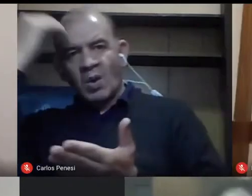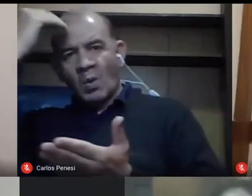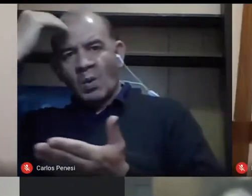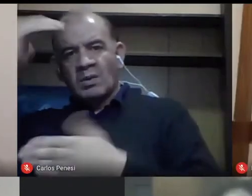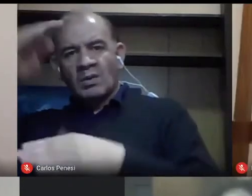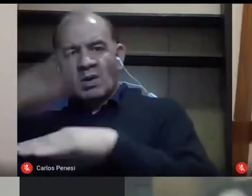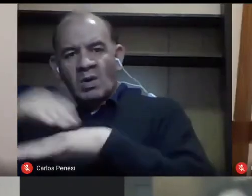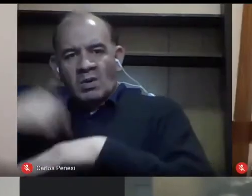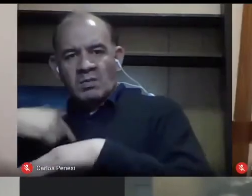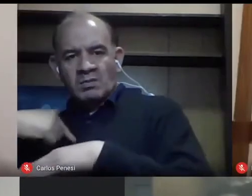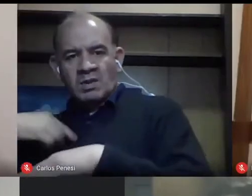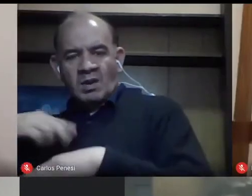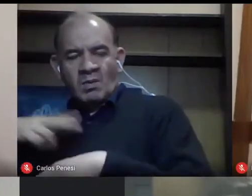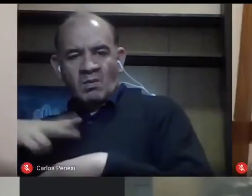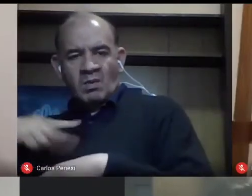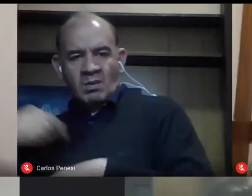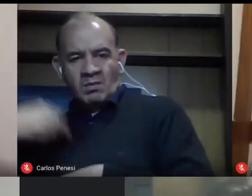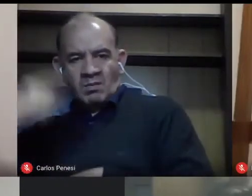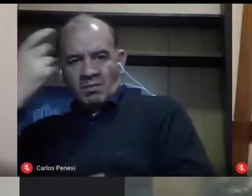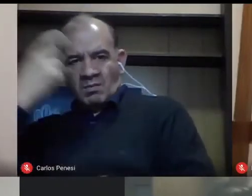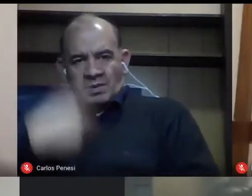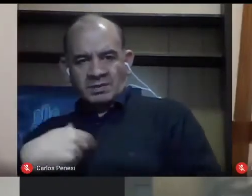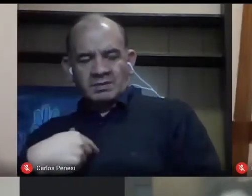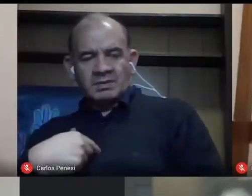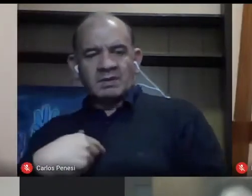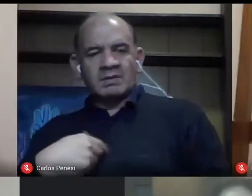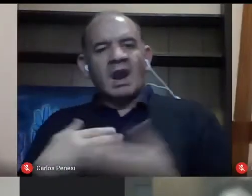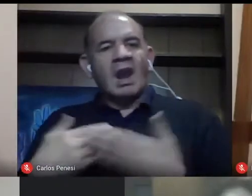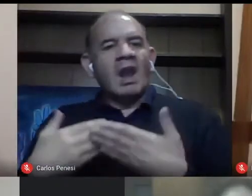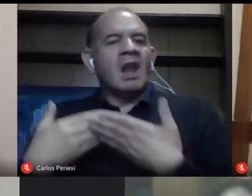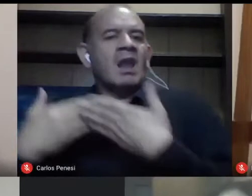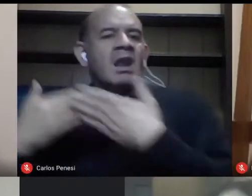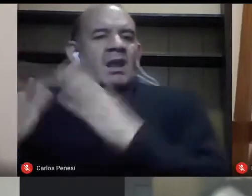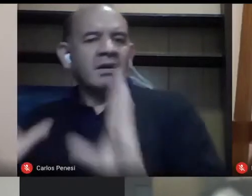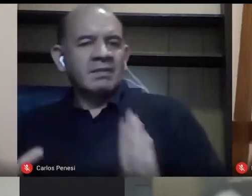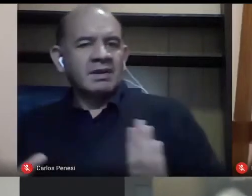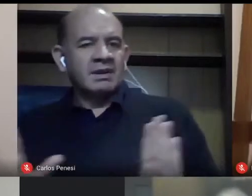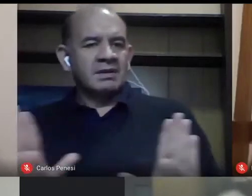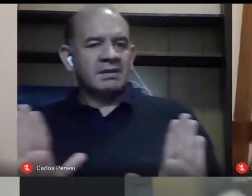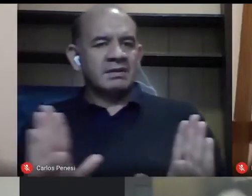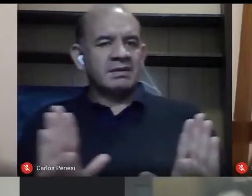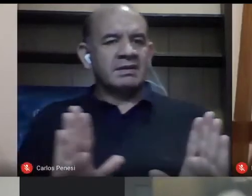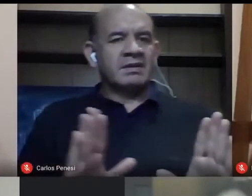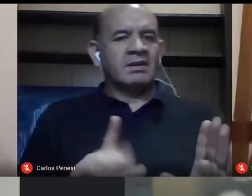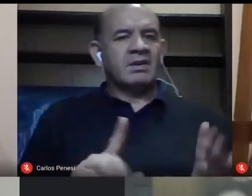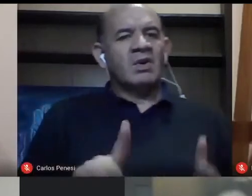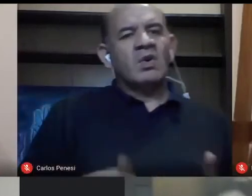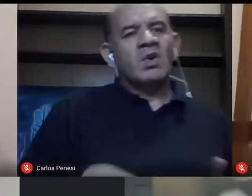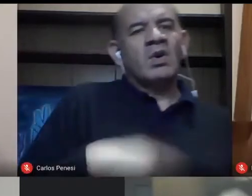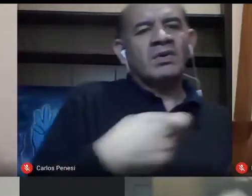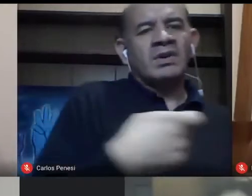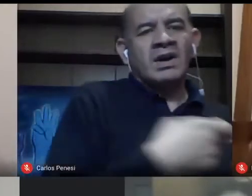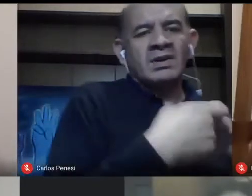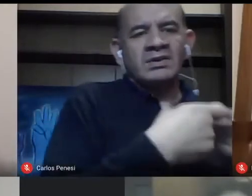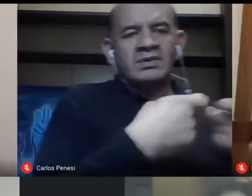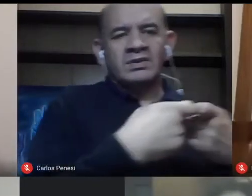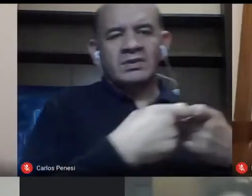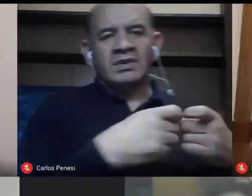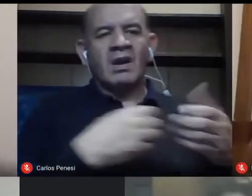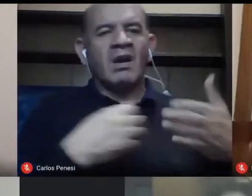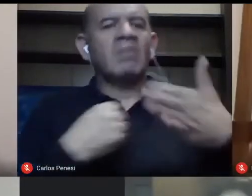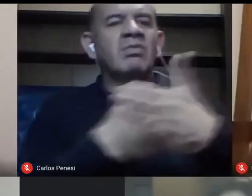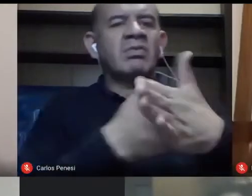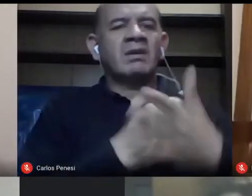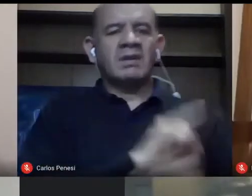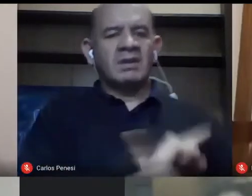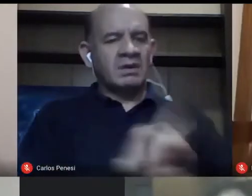obras para las personas con discapacidad. No pueden otras instituciones obstaculizar este